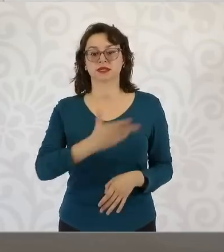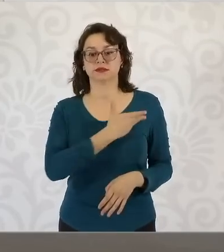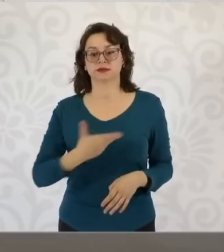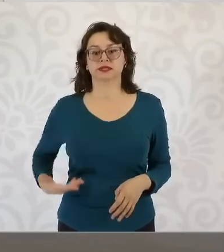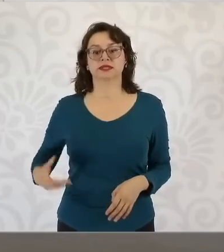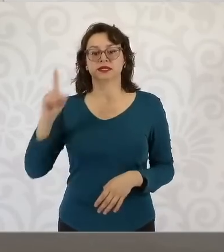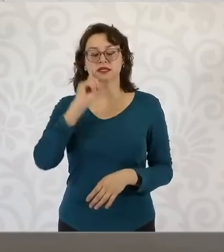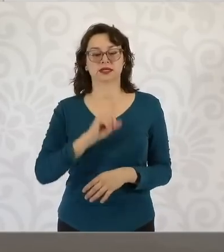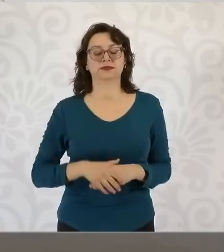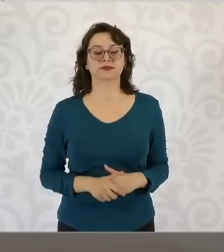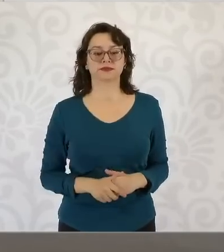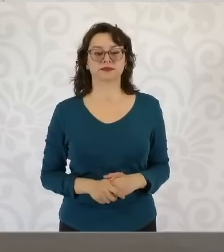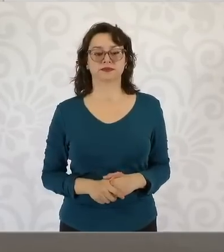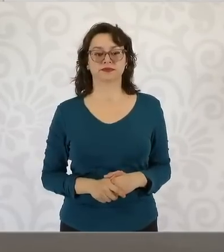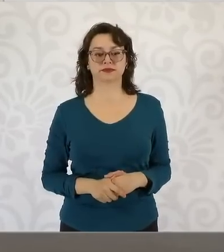Marcelo. Adelante.